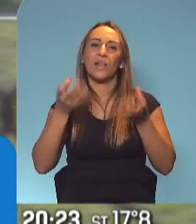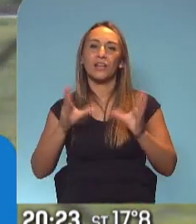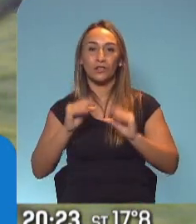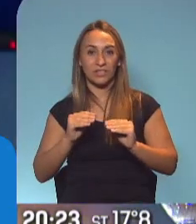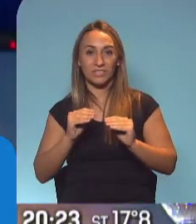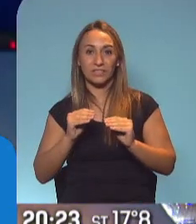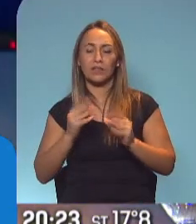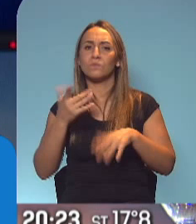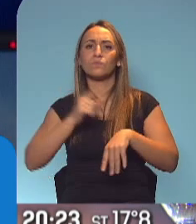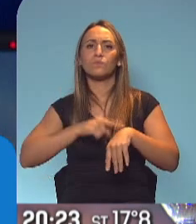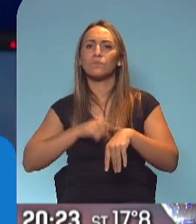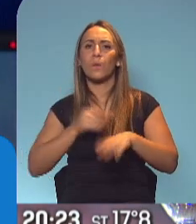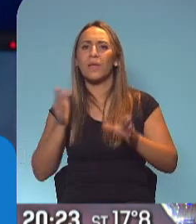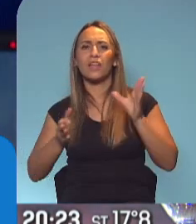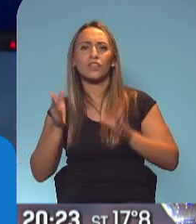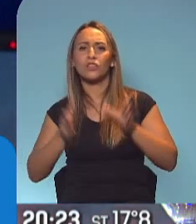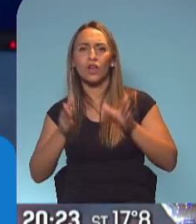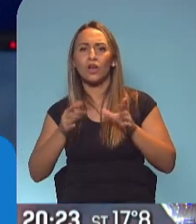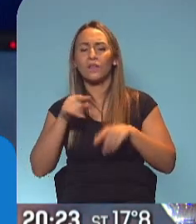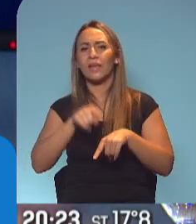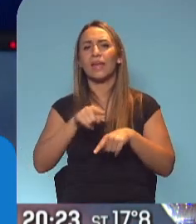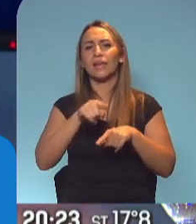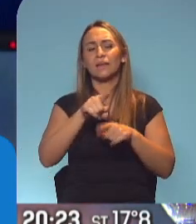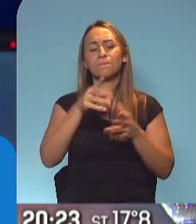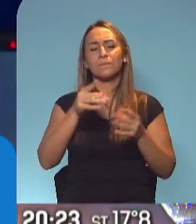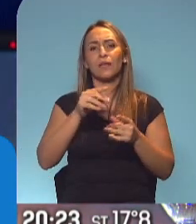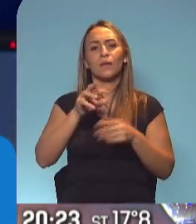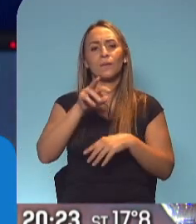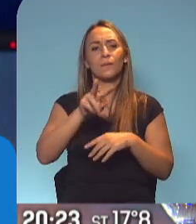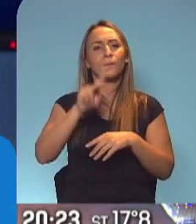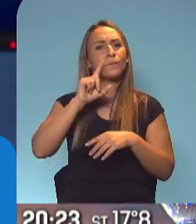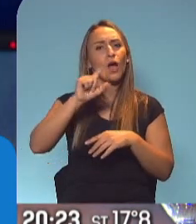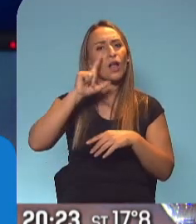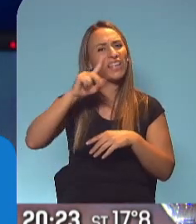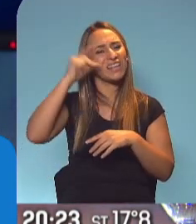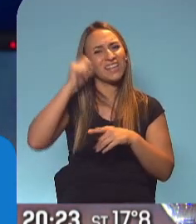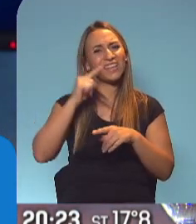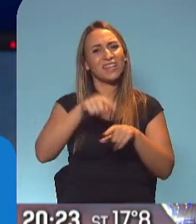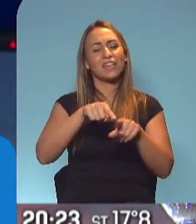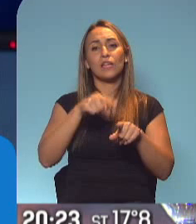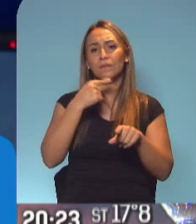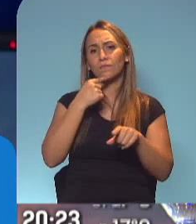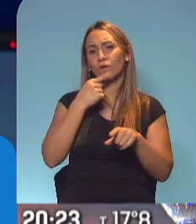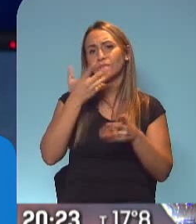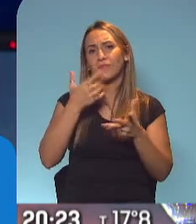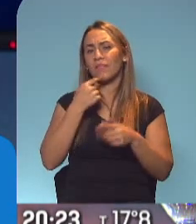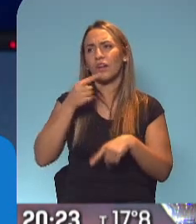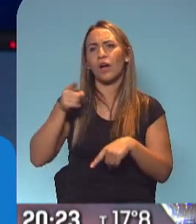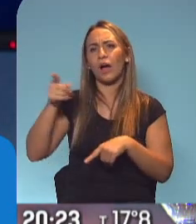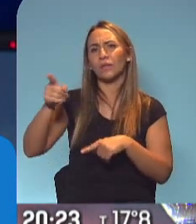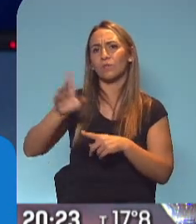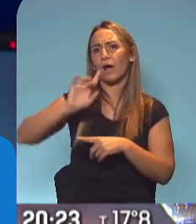momento de la resolución de Biolini hablan de usted y le hacen un cuestionamiento duro, dicen que lo acusan básicamente por